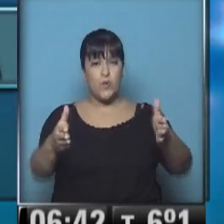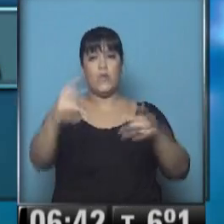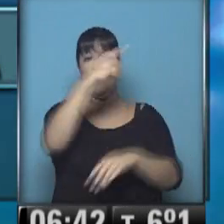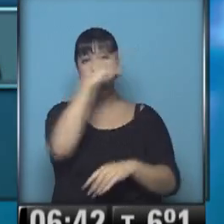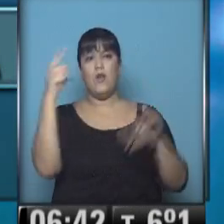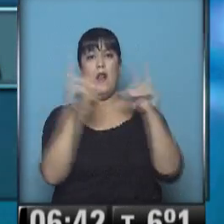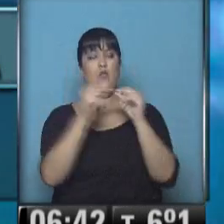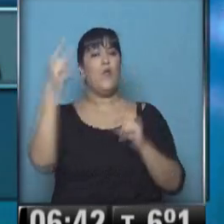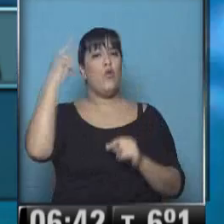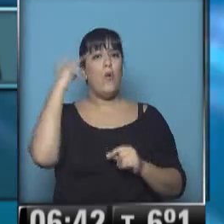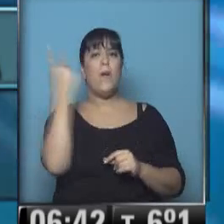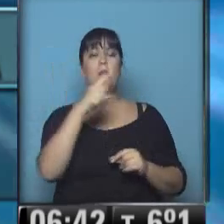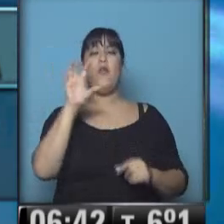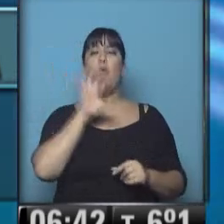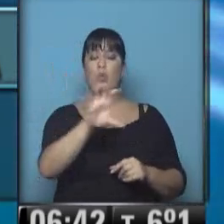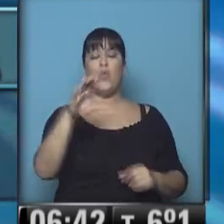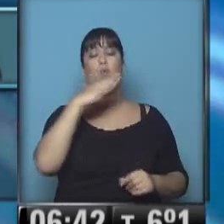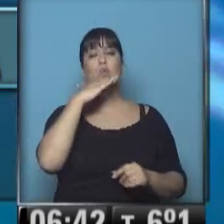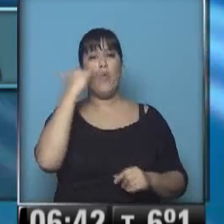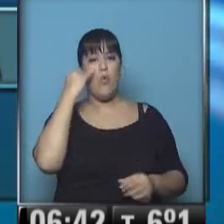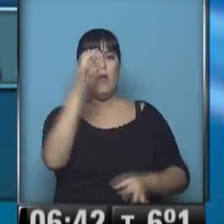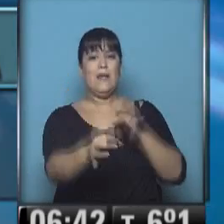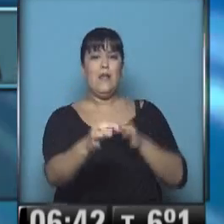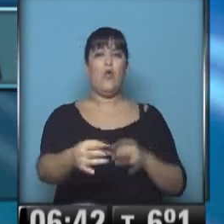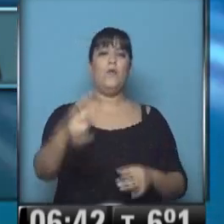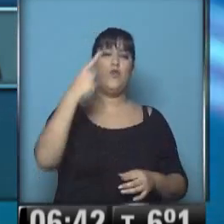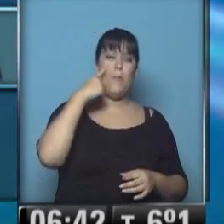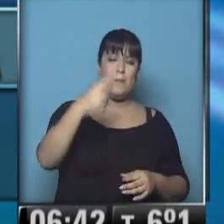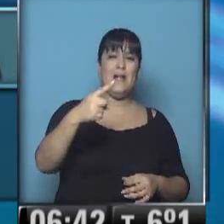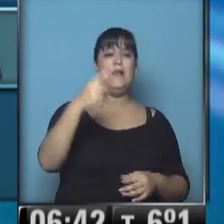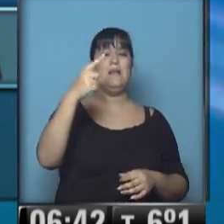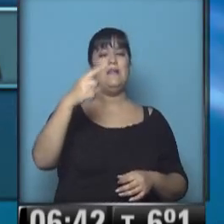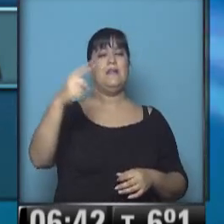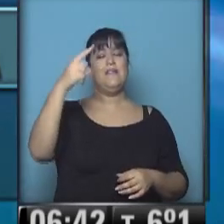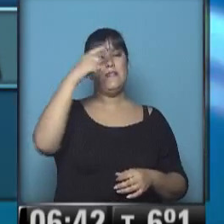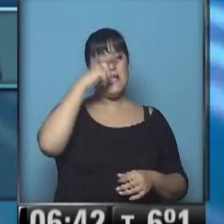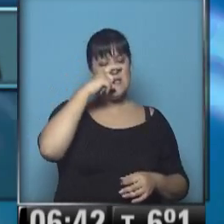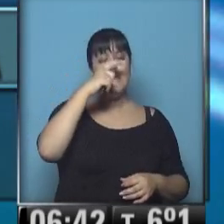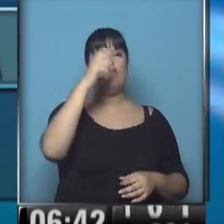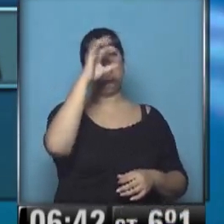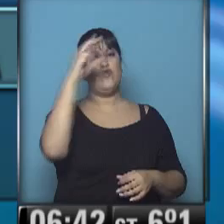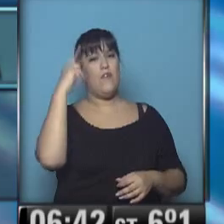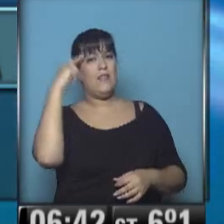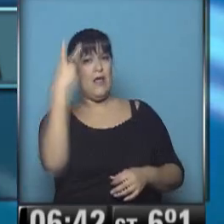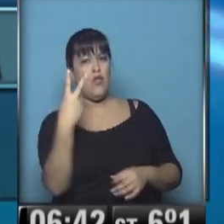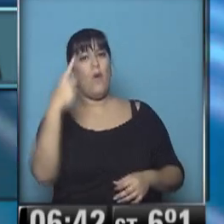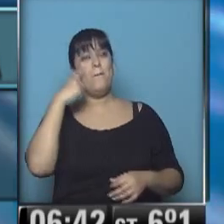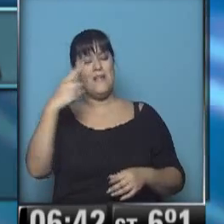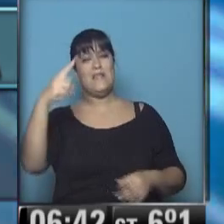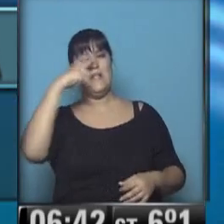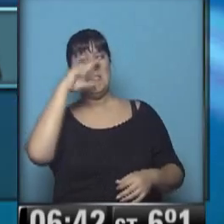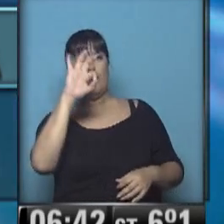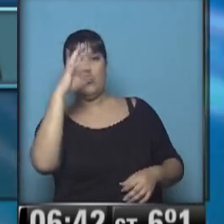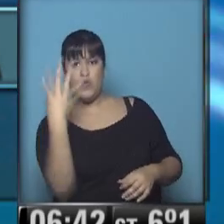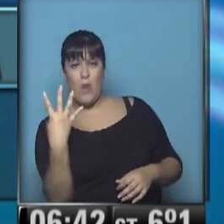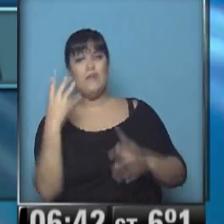9, a la altura de Jujuy, kilómetro 1692, al 1704, también con la cinta de calzada por obras,